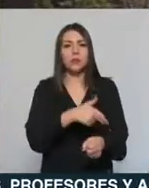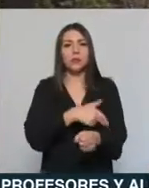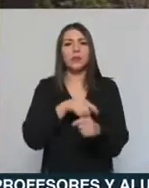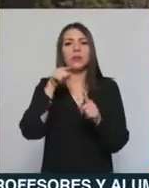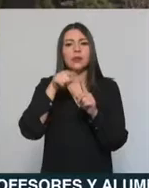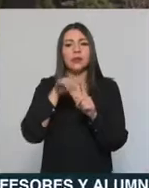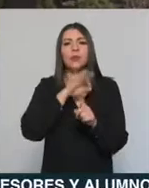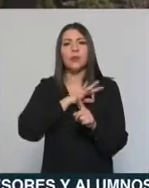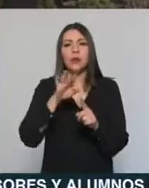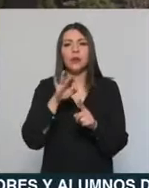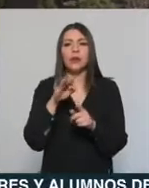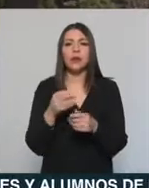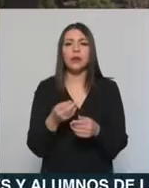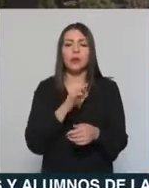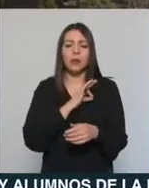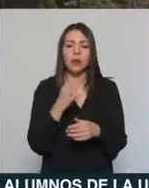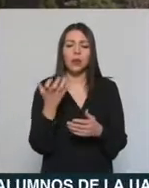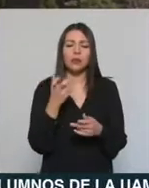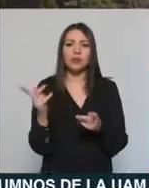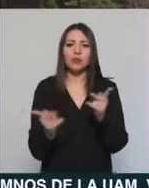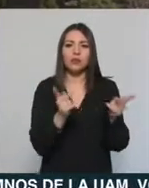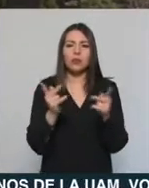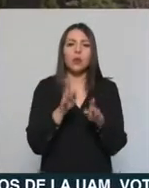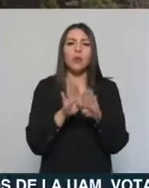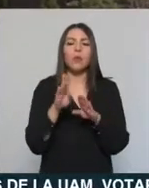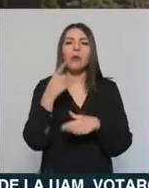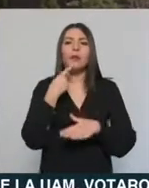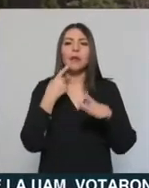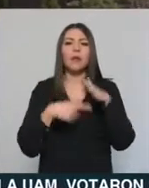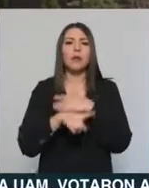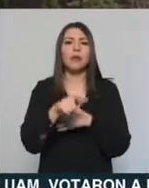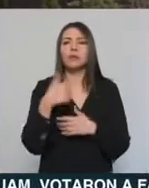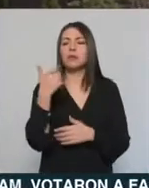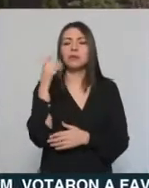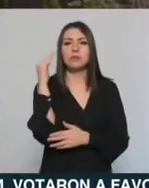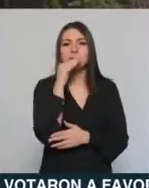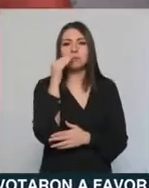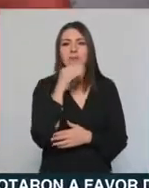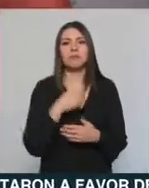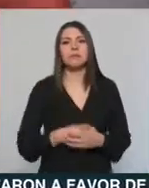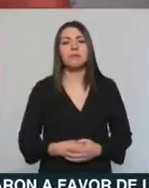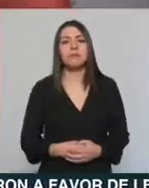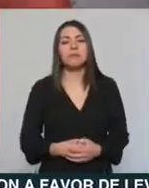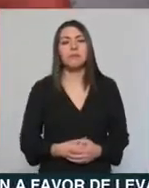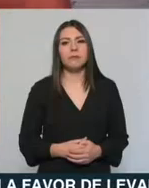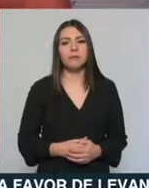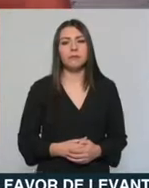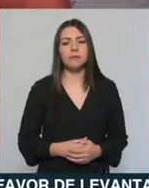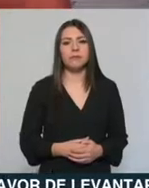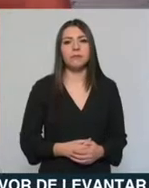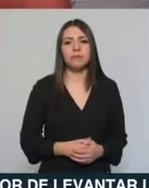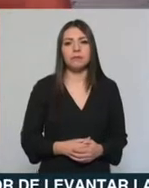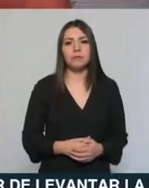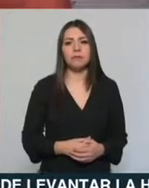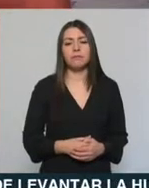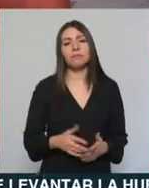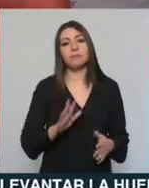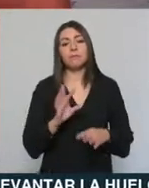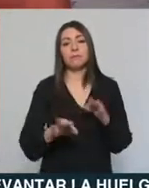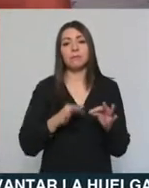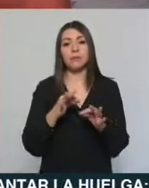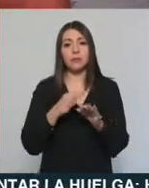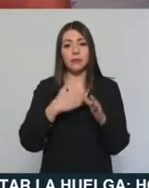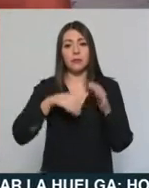se le levantará una comparecencia a modo de demanda y no tiene ningún costo. Bueno, pues juez, se nos terminó el tiempo, hay